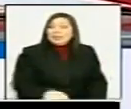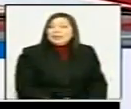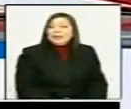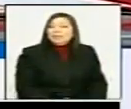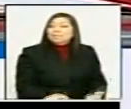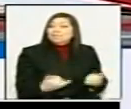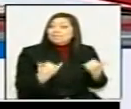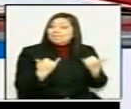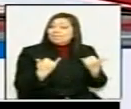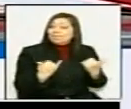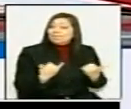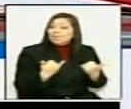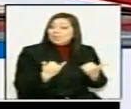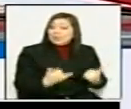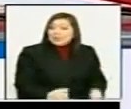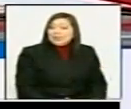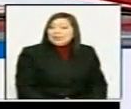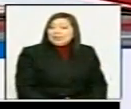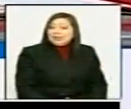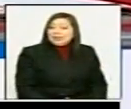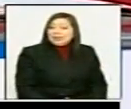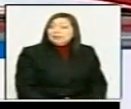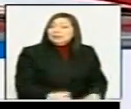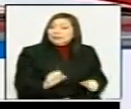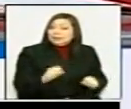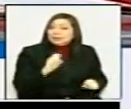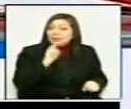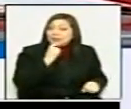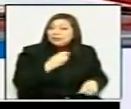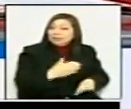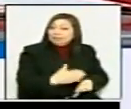En ese estricto marco es que se ha desarrollado